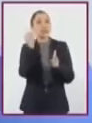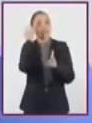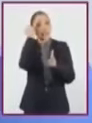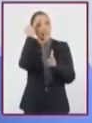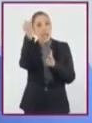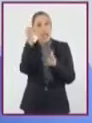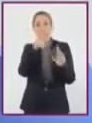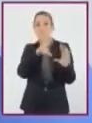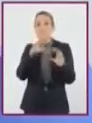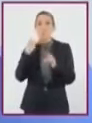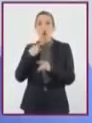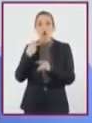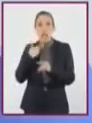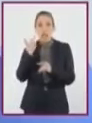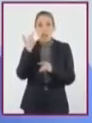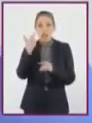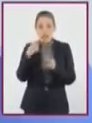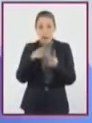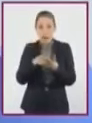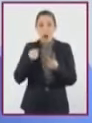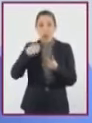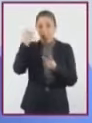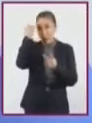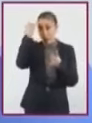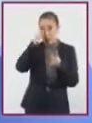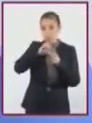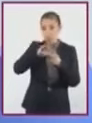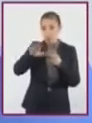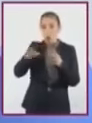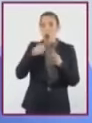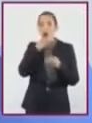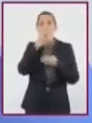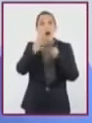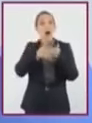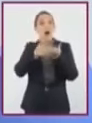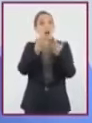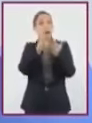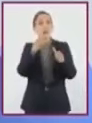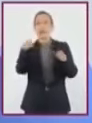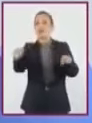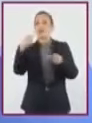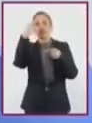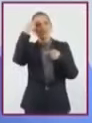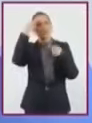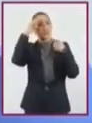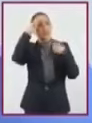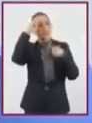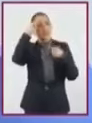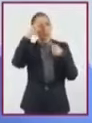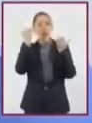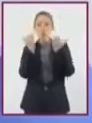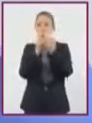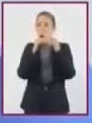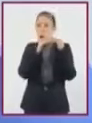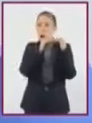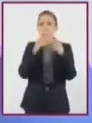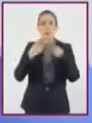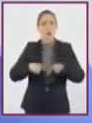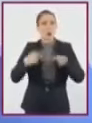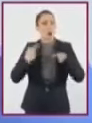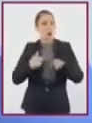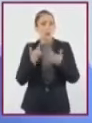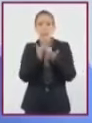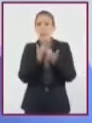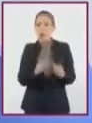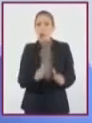doctrina política, económica y filosófica que promulgó el libre pensamiento, la igualdad, la